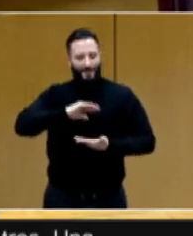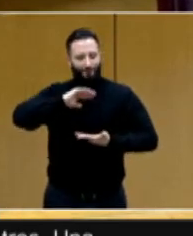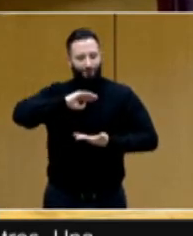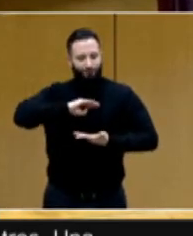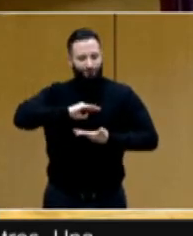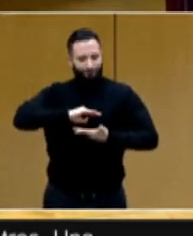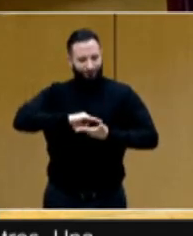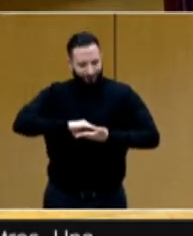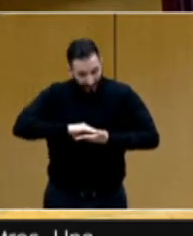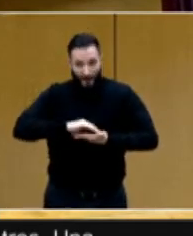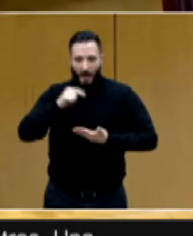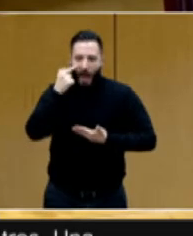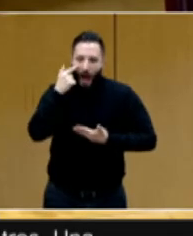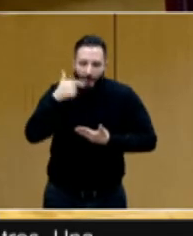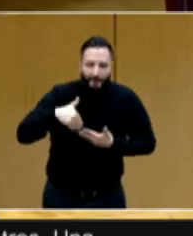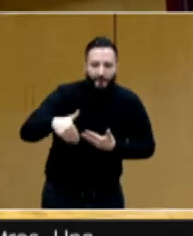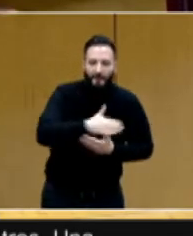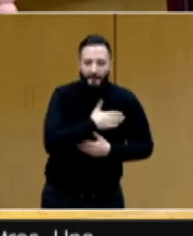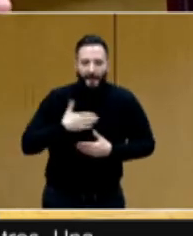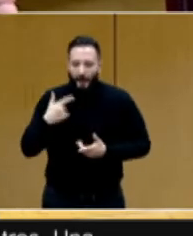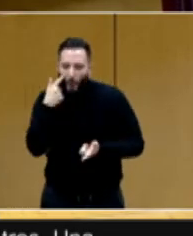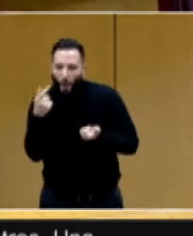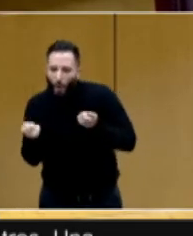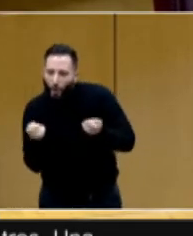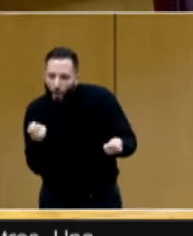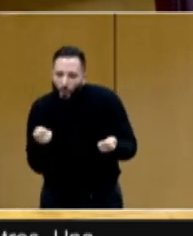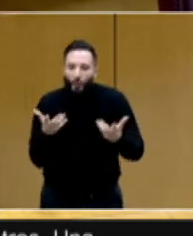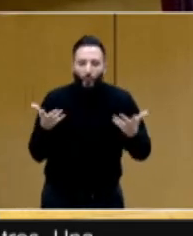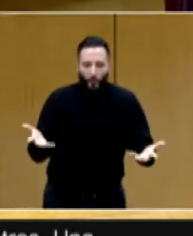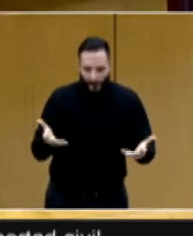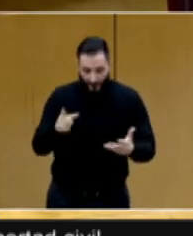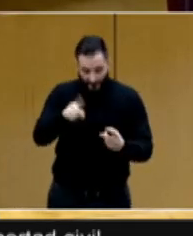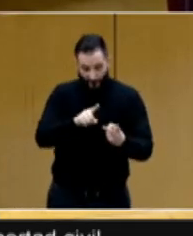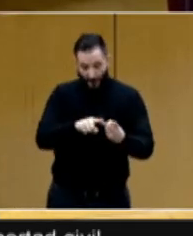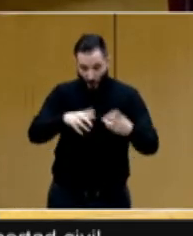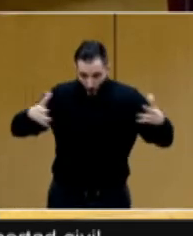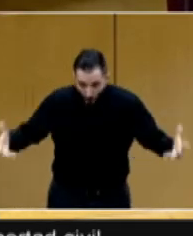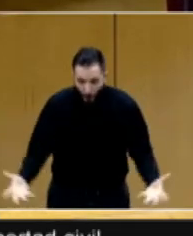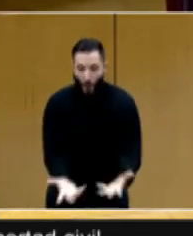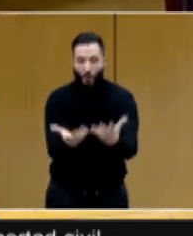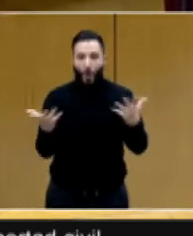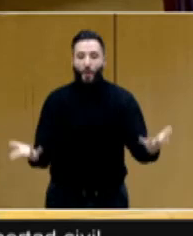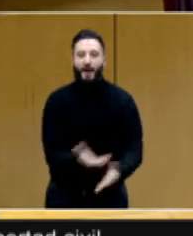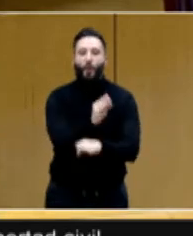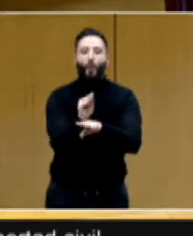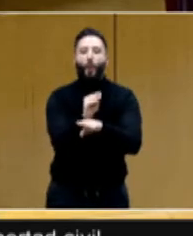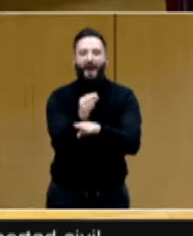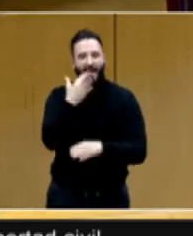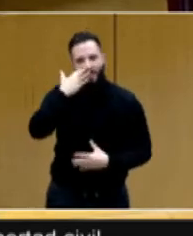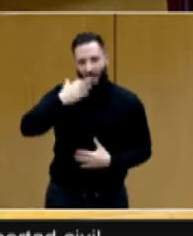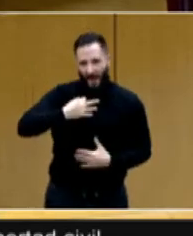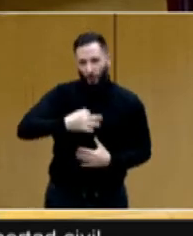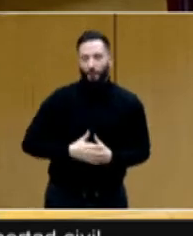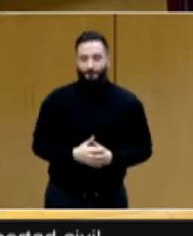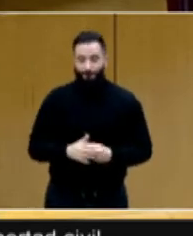qué alcance con qué control promover también la guarda de hecho somos conscientes de que no tienen